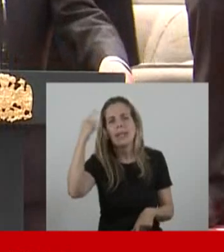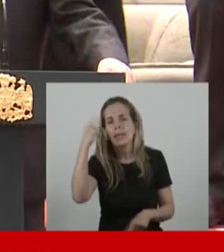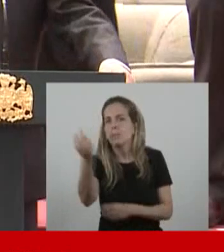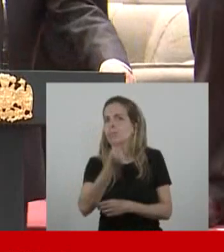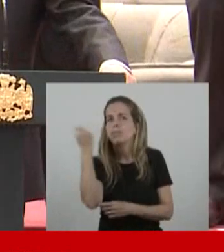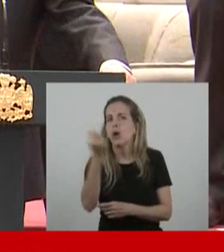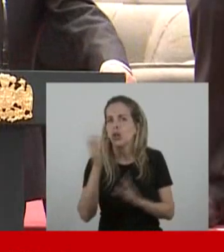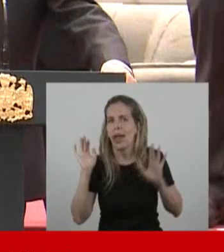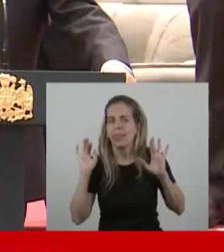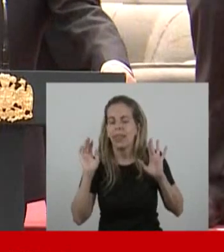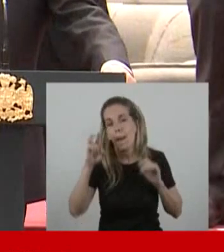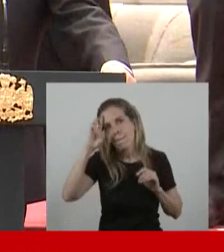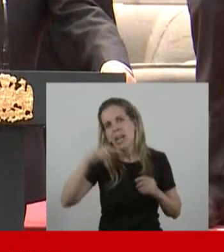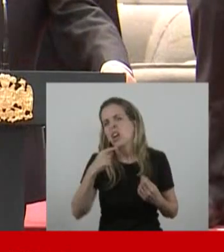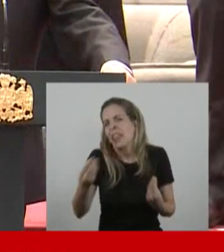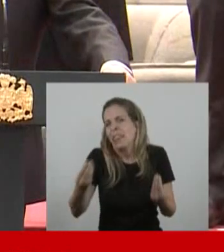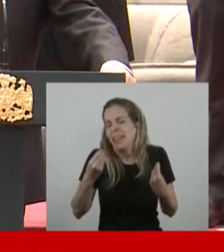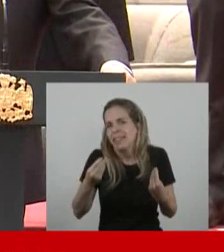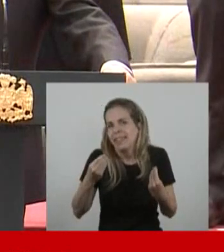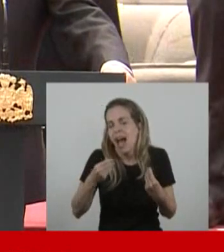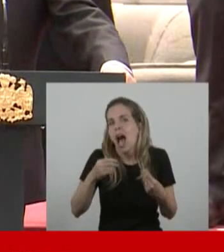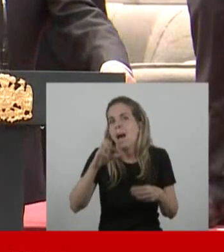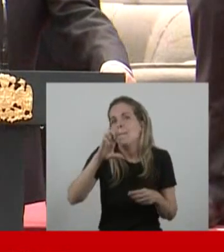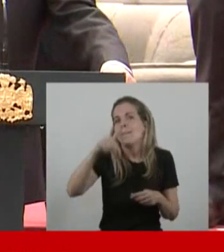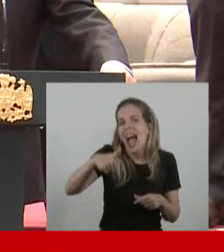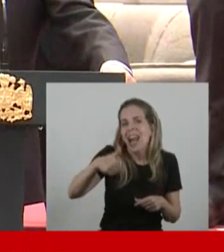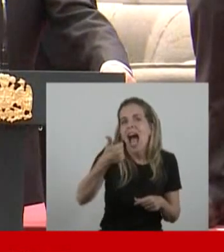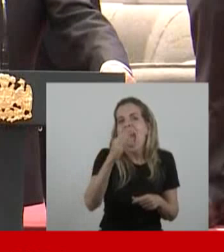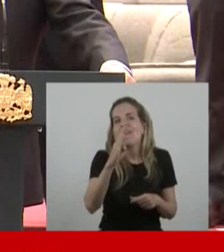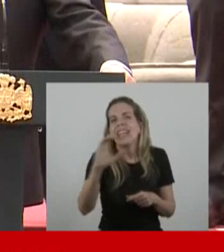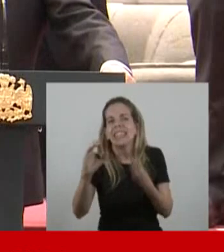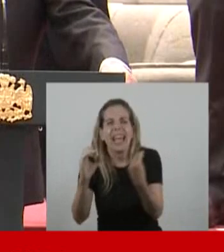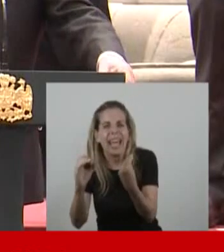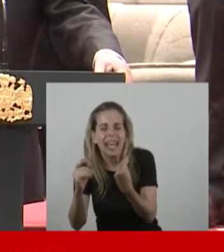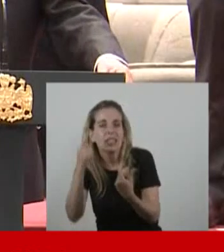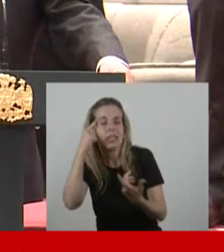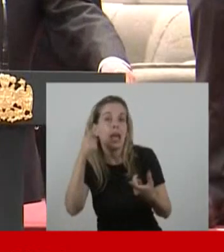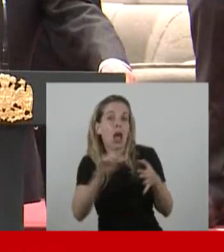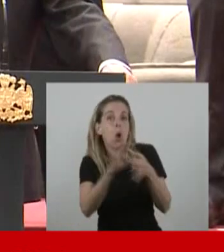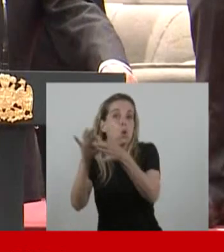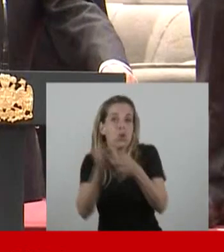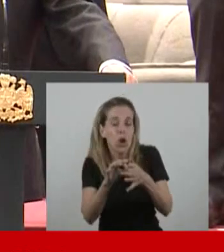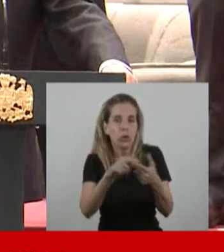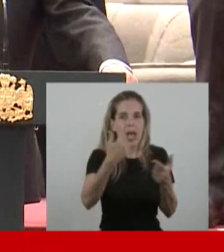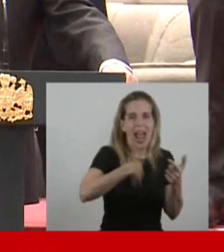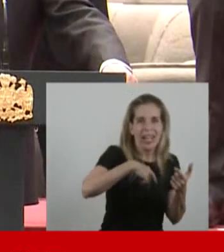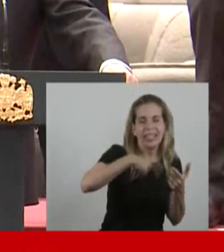de lo que él llamaba el programa ABC, el plan ABC, que es la unidad entre Argentina, Brasil y